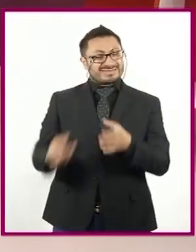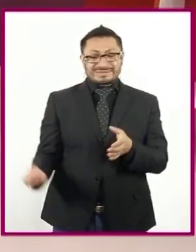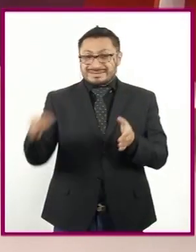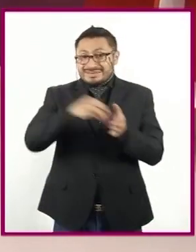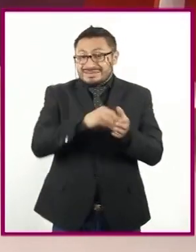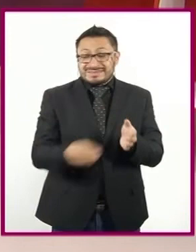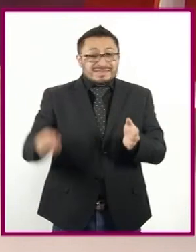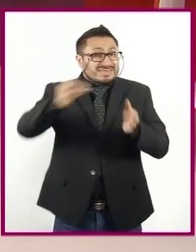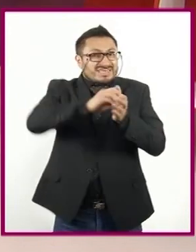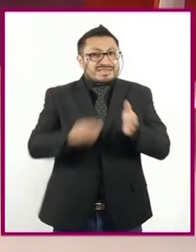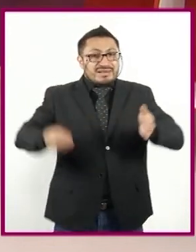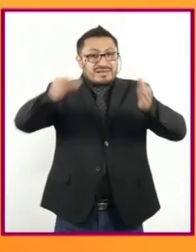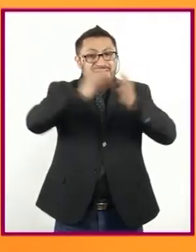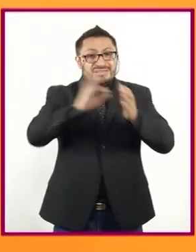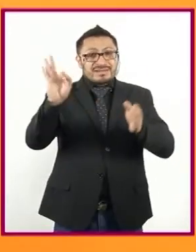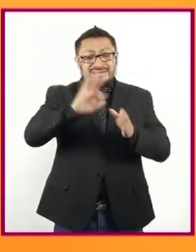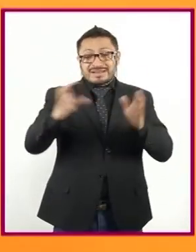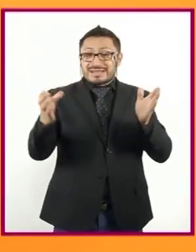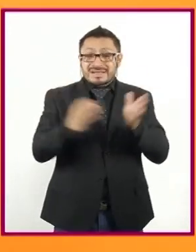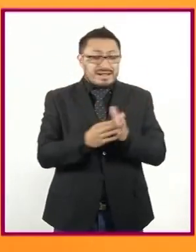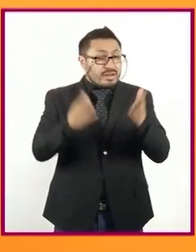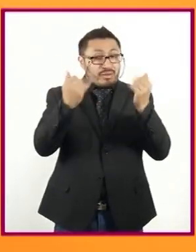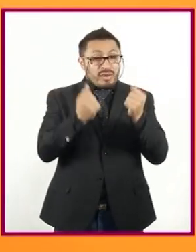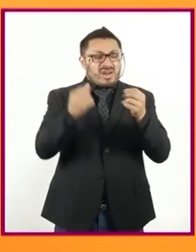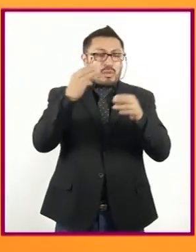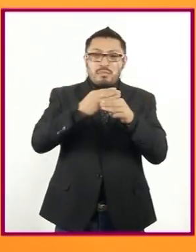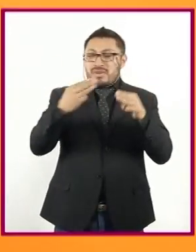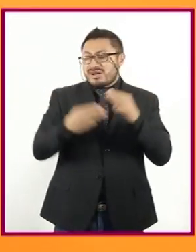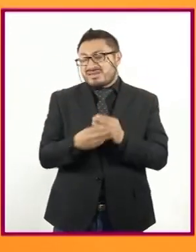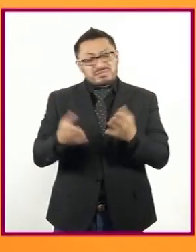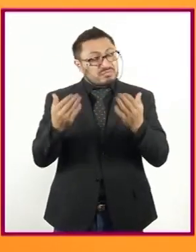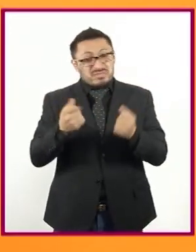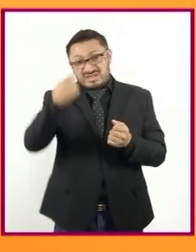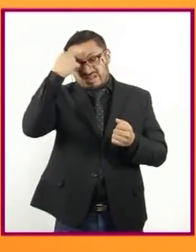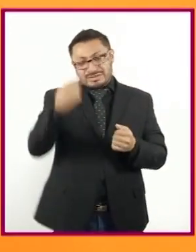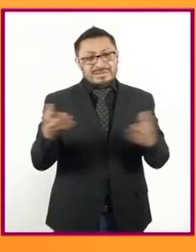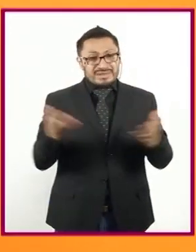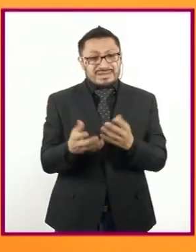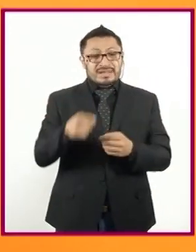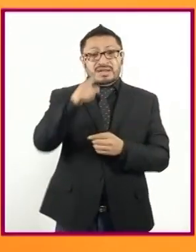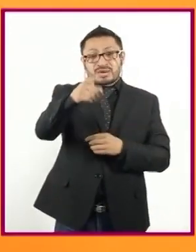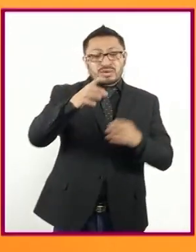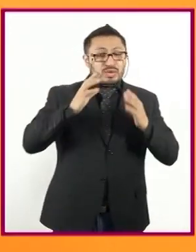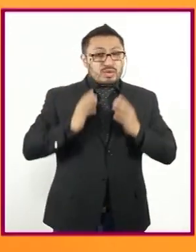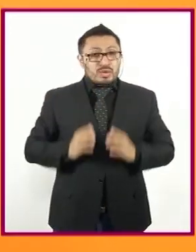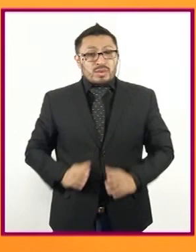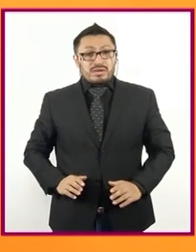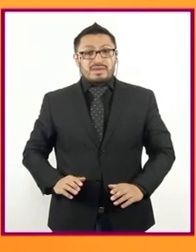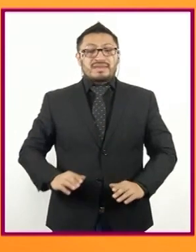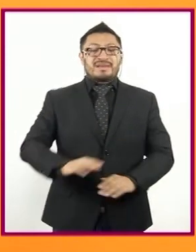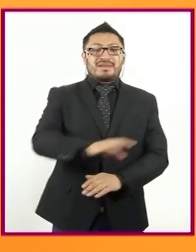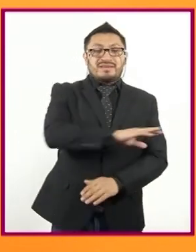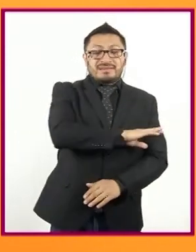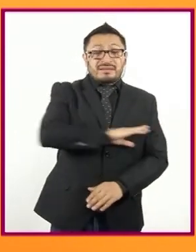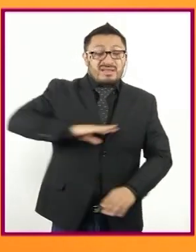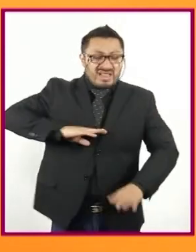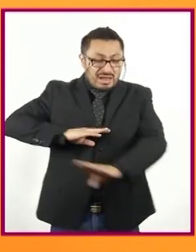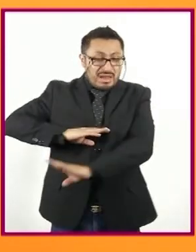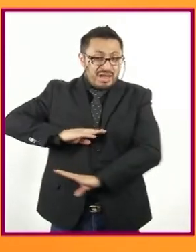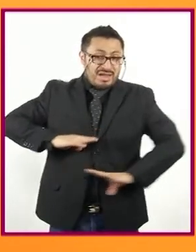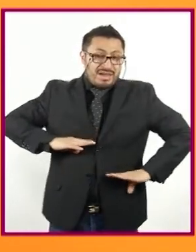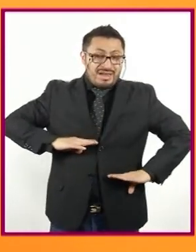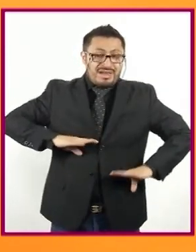Si no cuentan con cajas u otros materiales para hacer su tótem, dividan su cuerpo en segmentos como